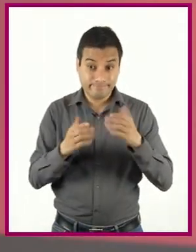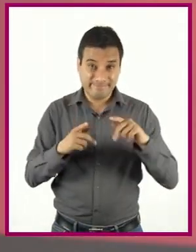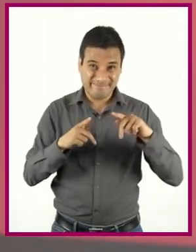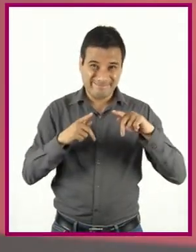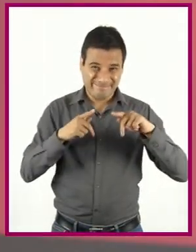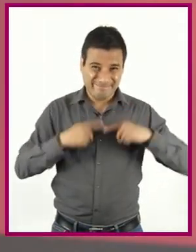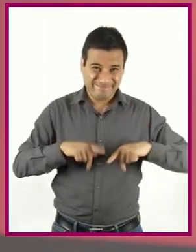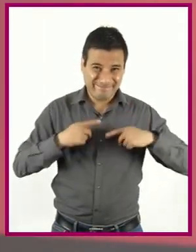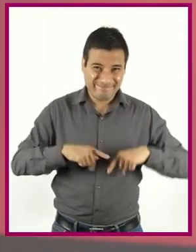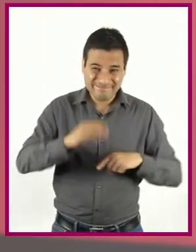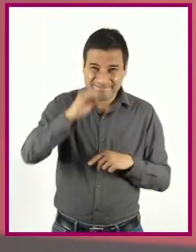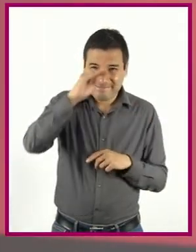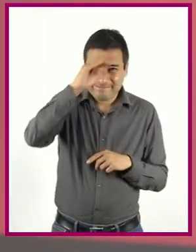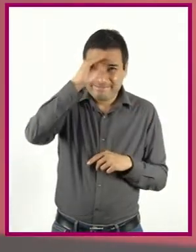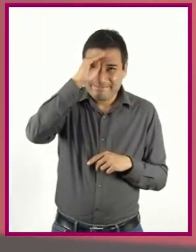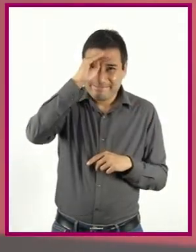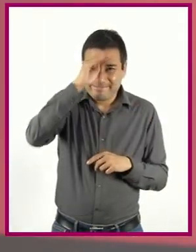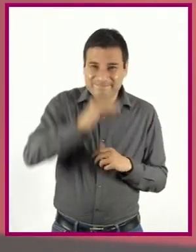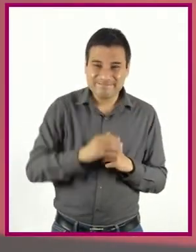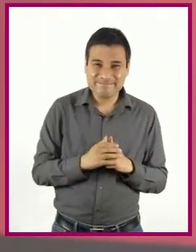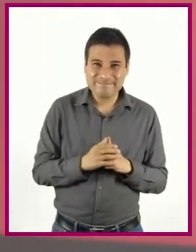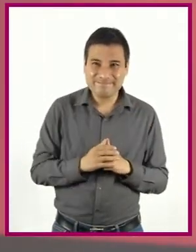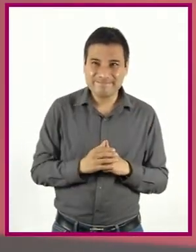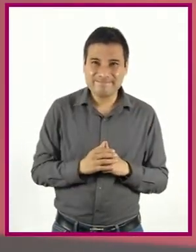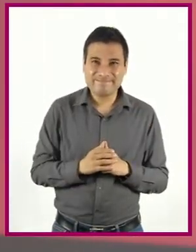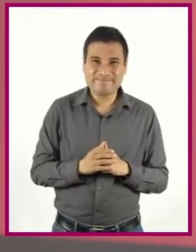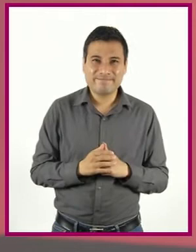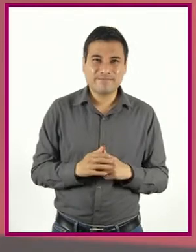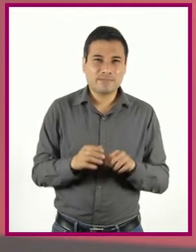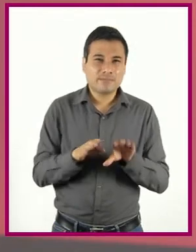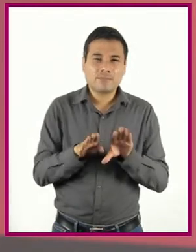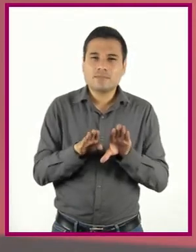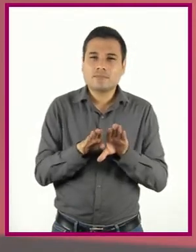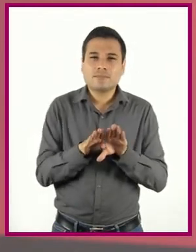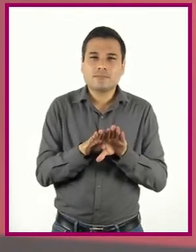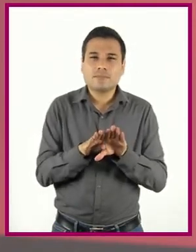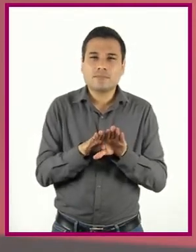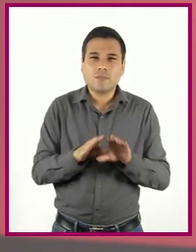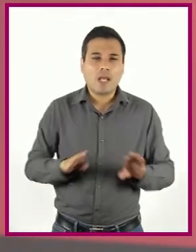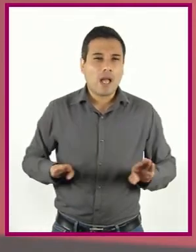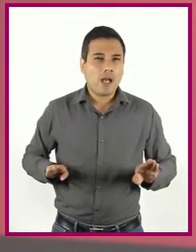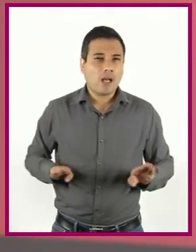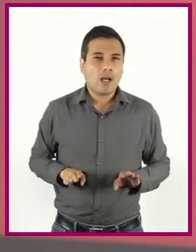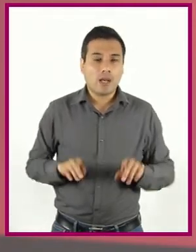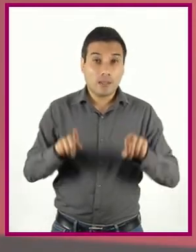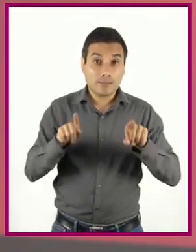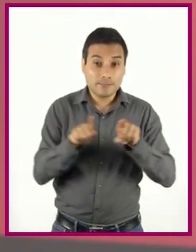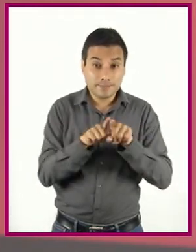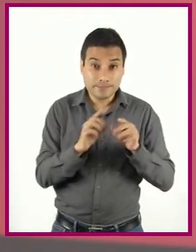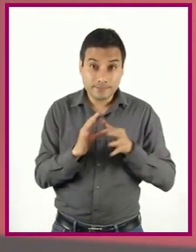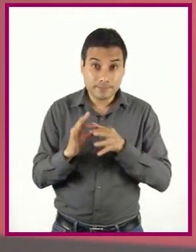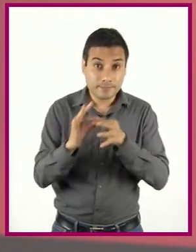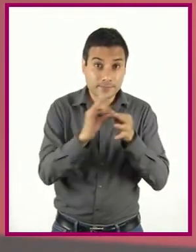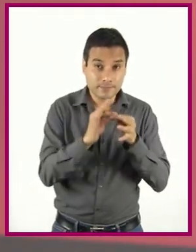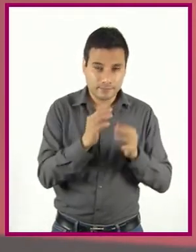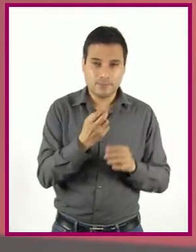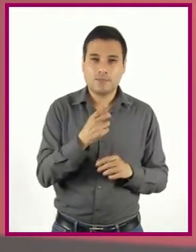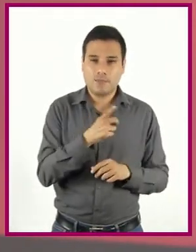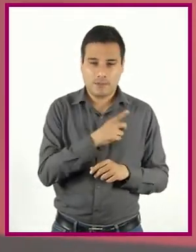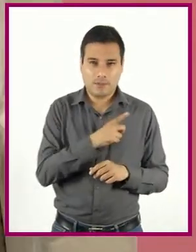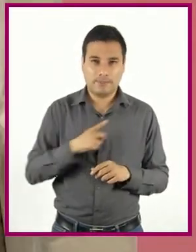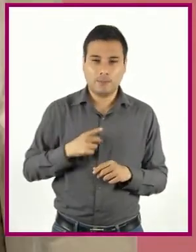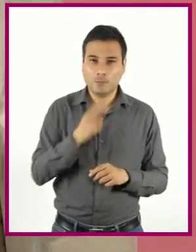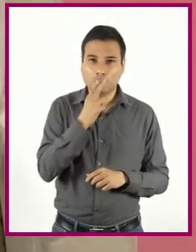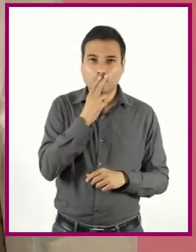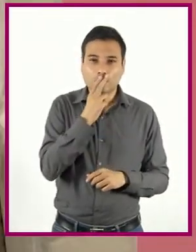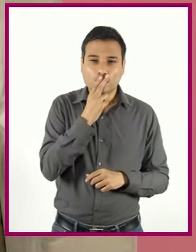humanidad, como tener pues características compartidas, es algo que no se debe de perder ahora que